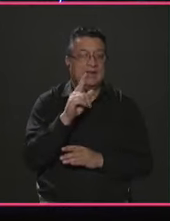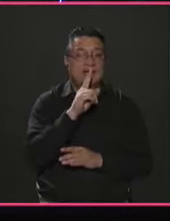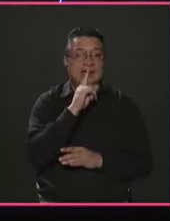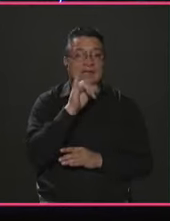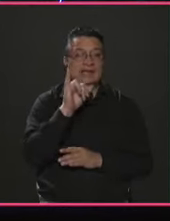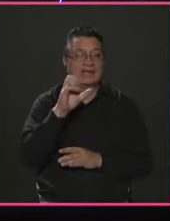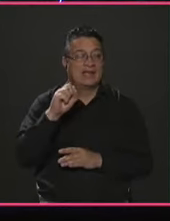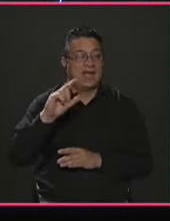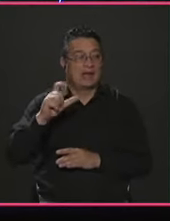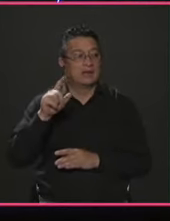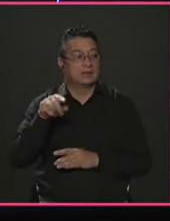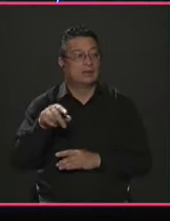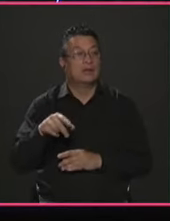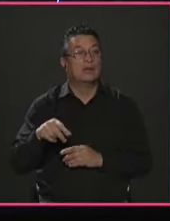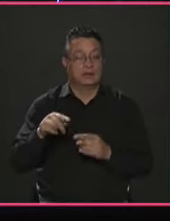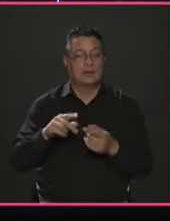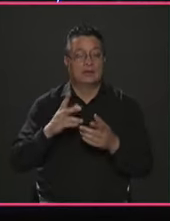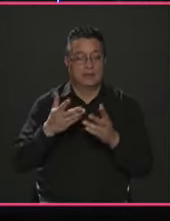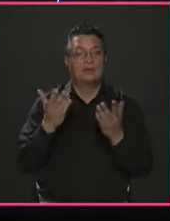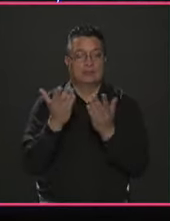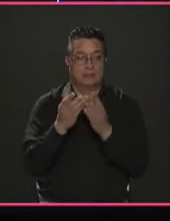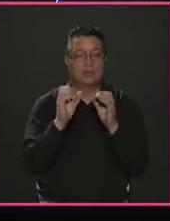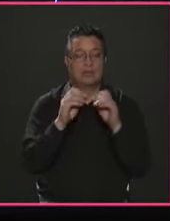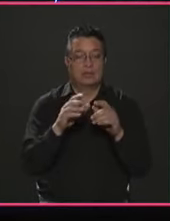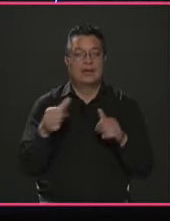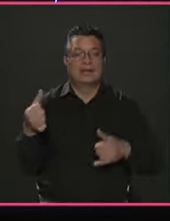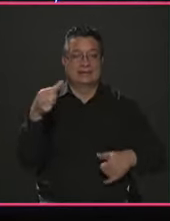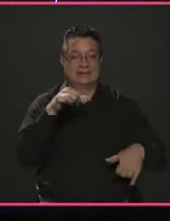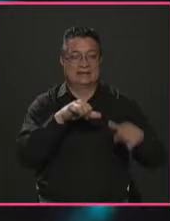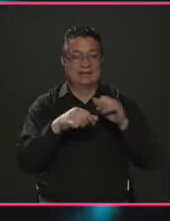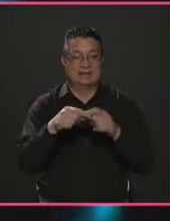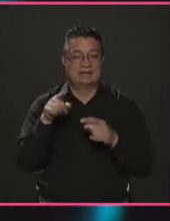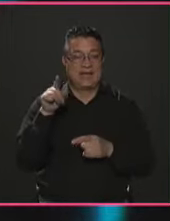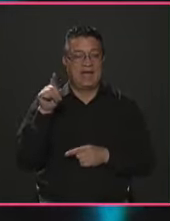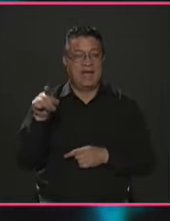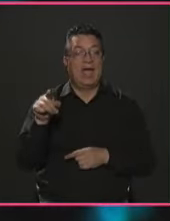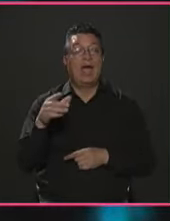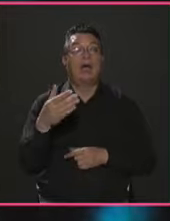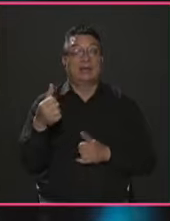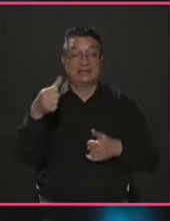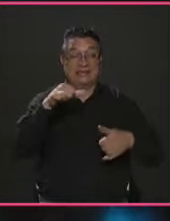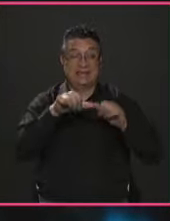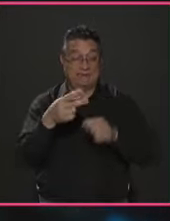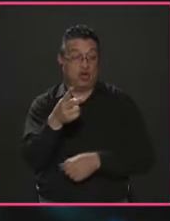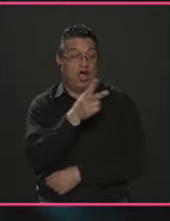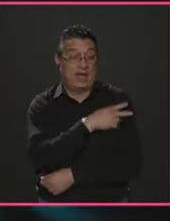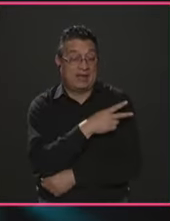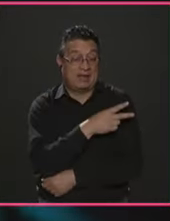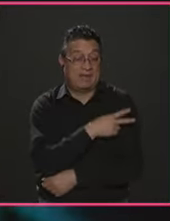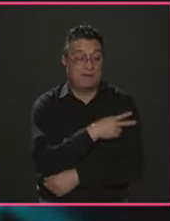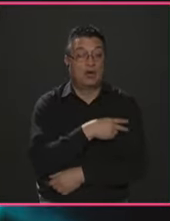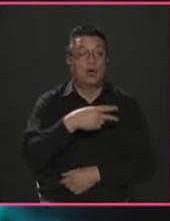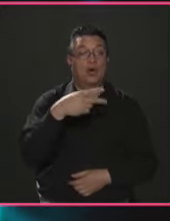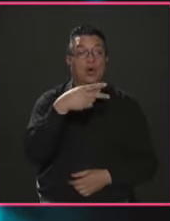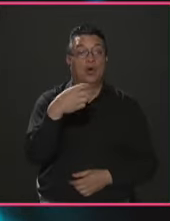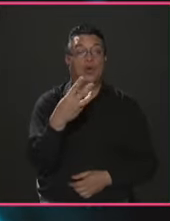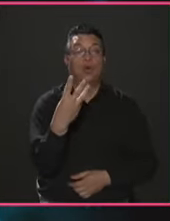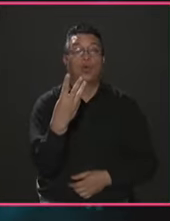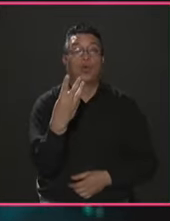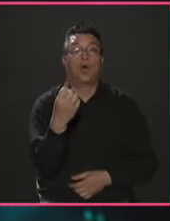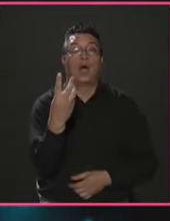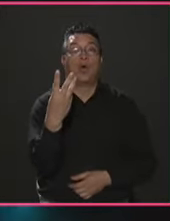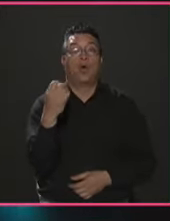é es académico de la academia internacional de ciencias de eura científico jefe de Huawei Cloud